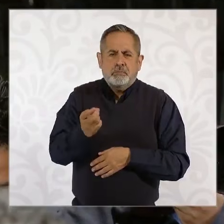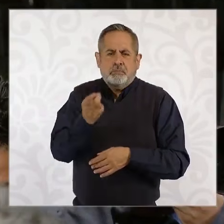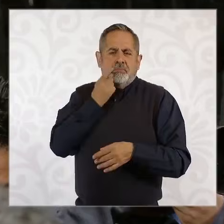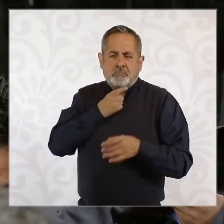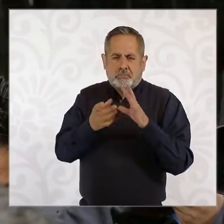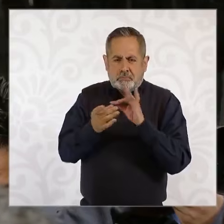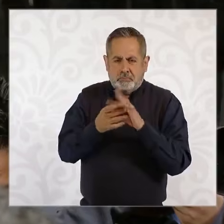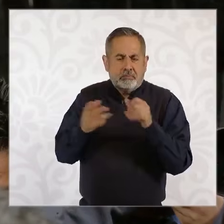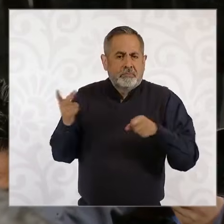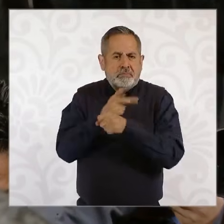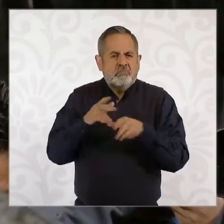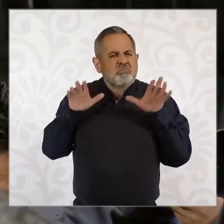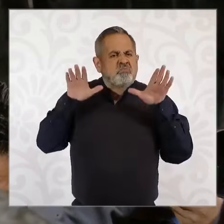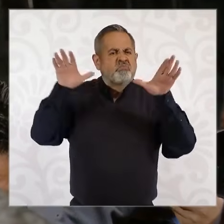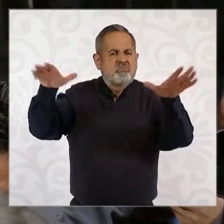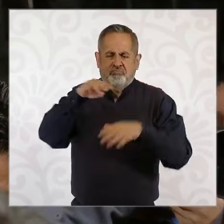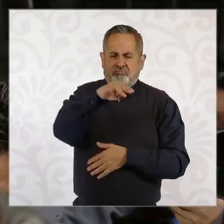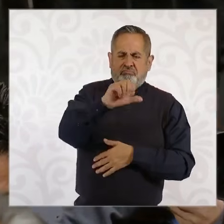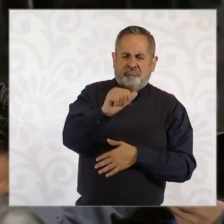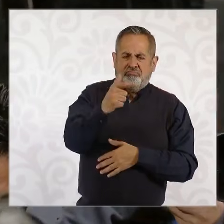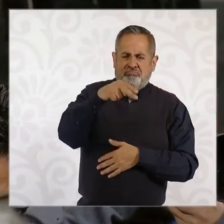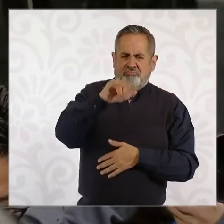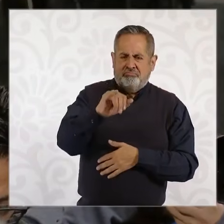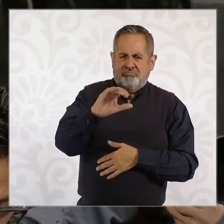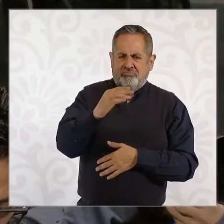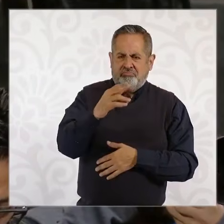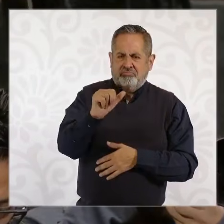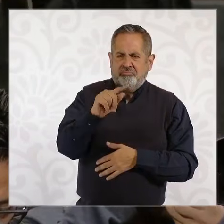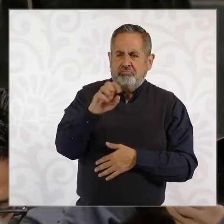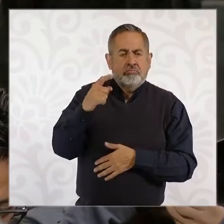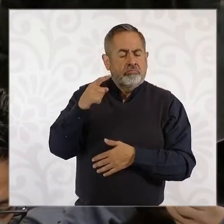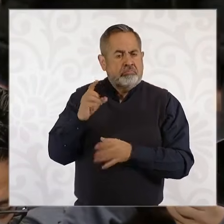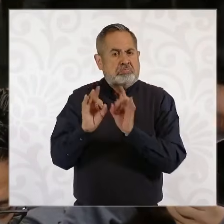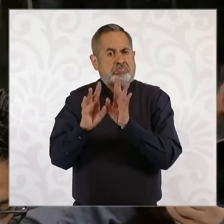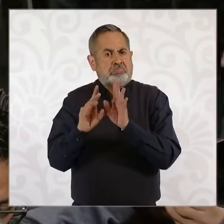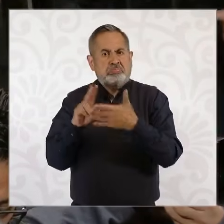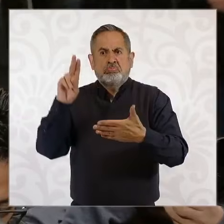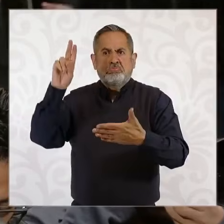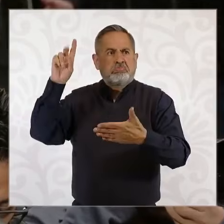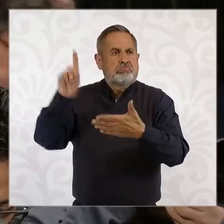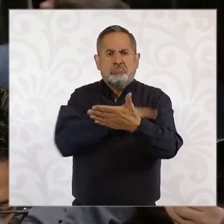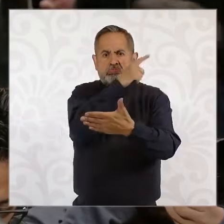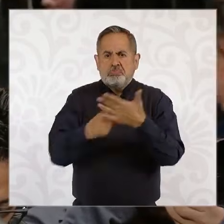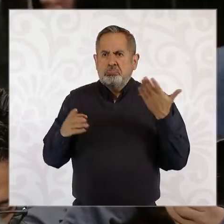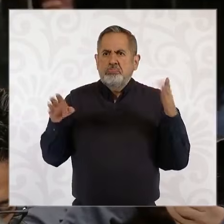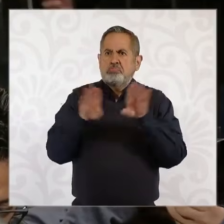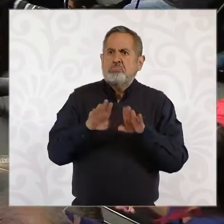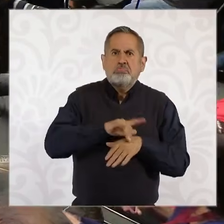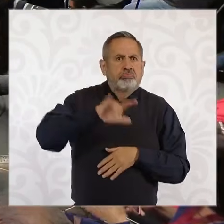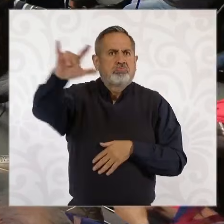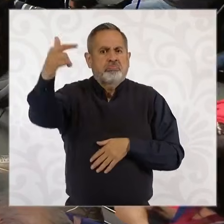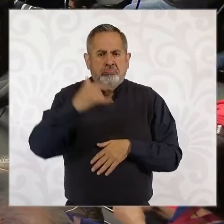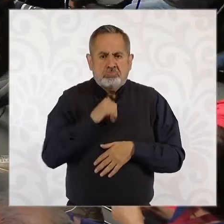los Magni Charters, esta aerolínea que pues canceló repentinamente todos los vuelos y qué